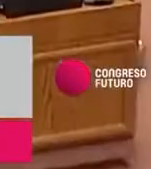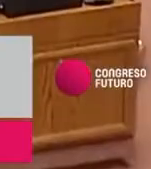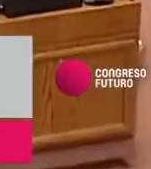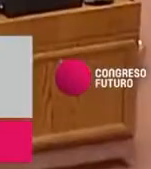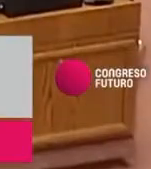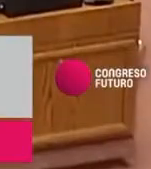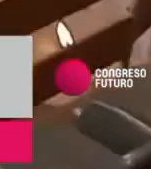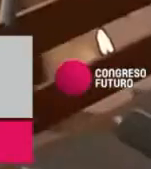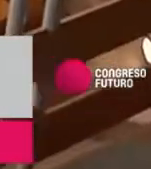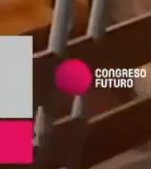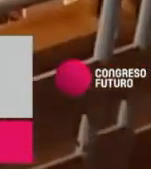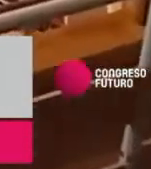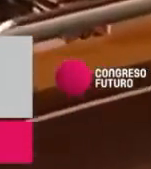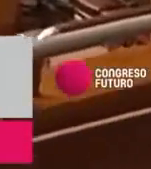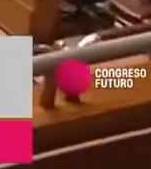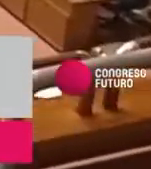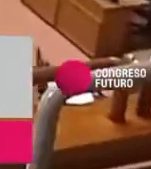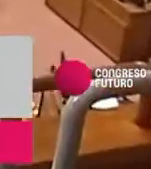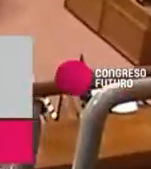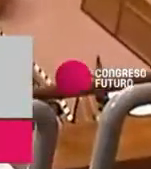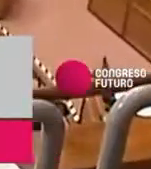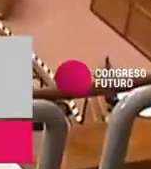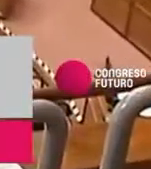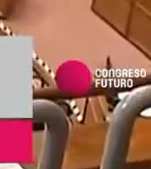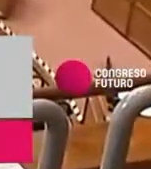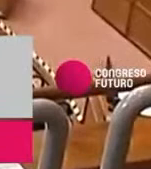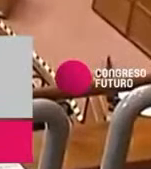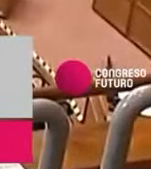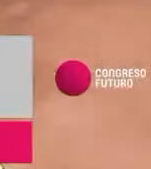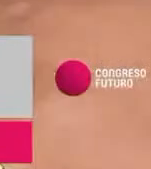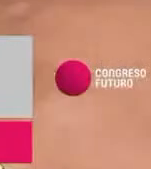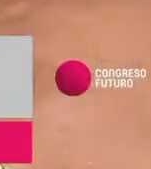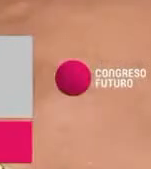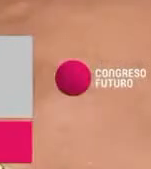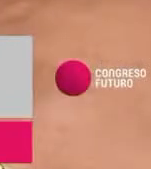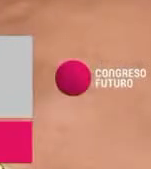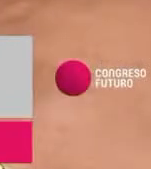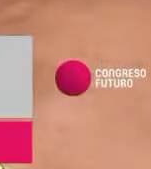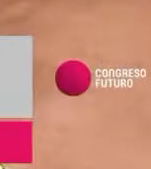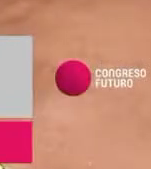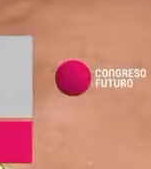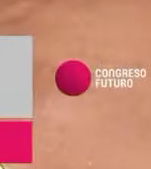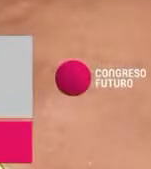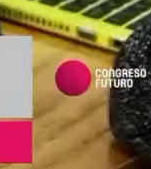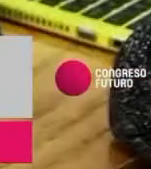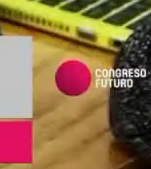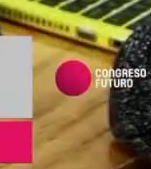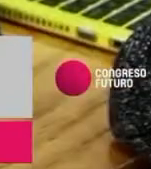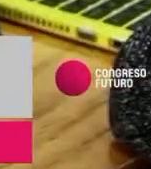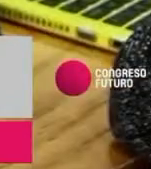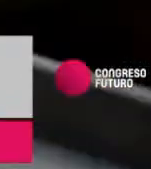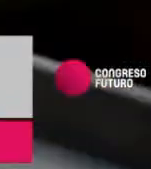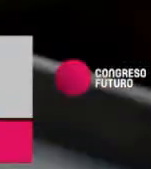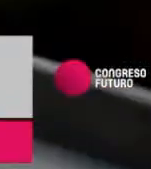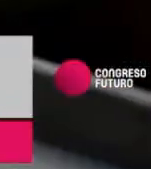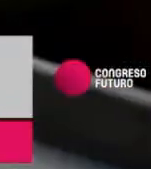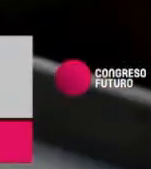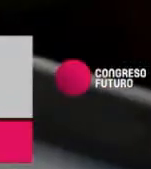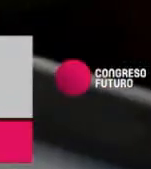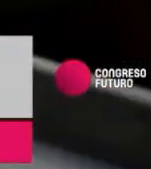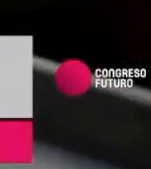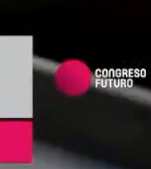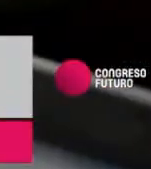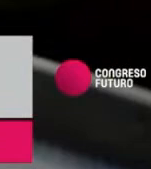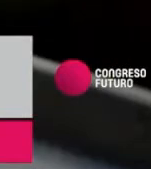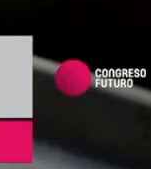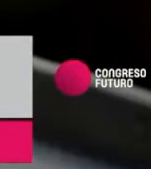Un 2022 de desafíos, de nuevos proyectos y necesidades, pero también un año que marcará la consolidación del trabajo hecho por esta importante